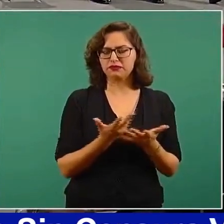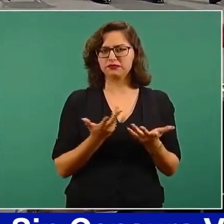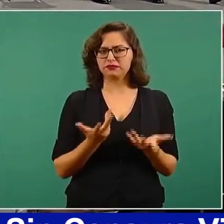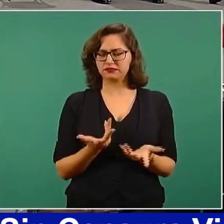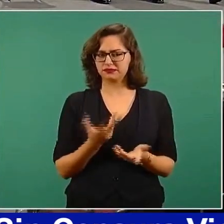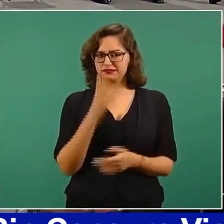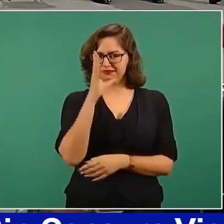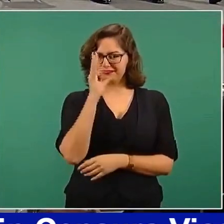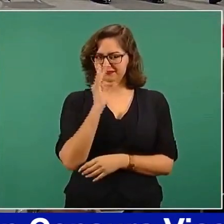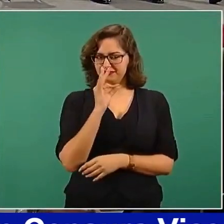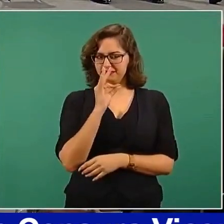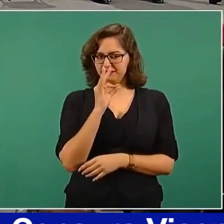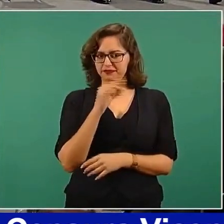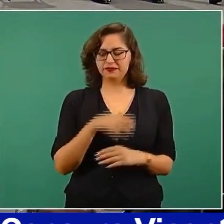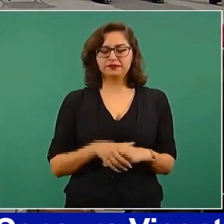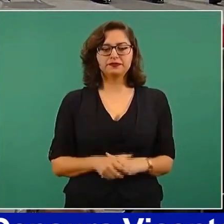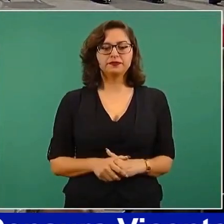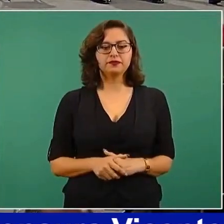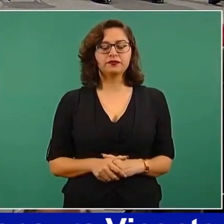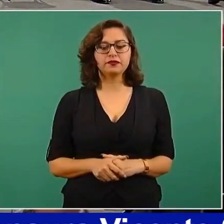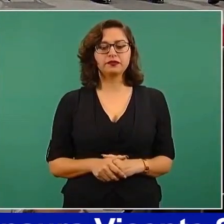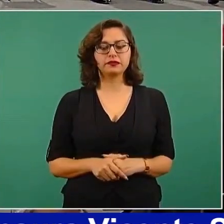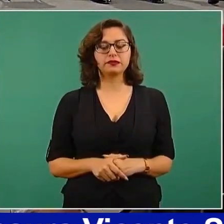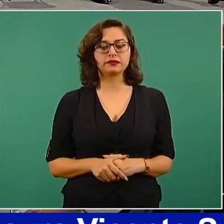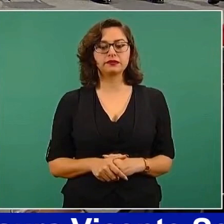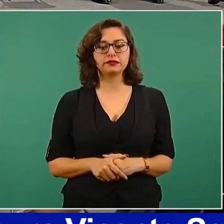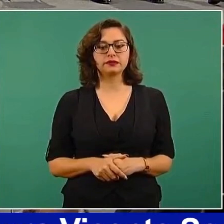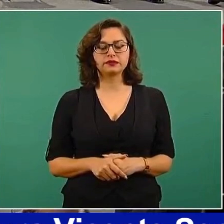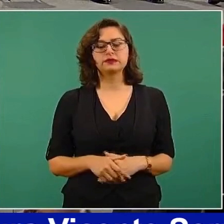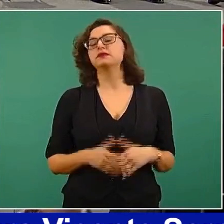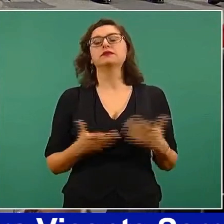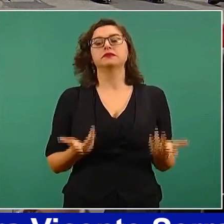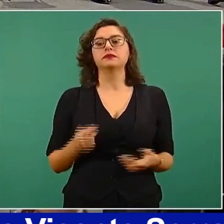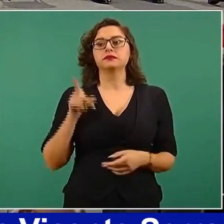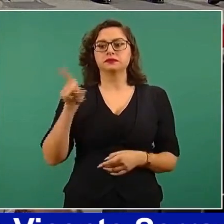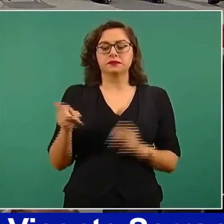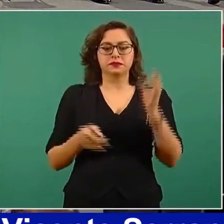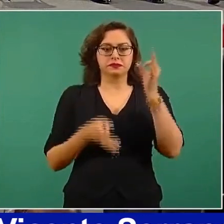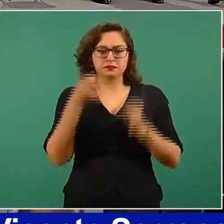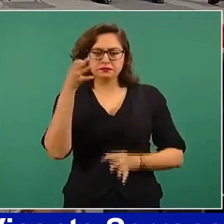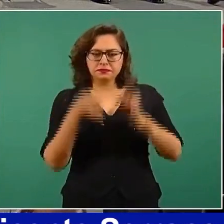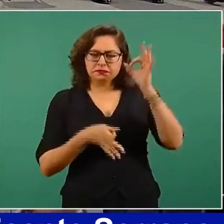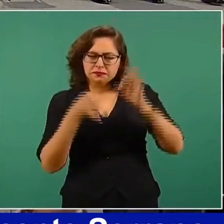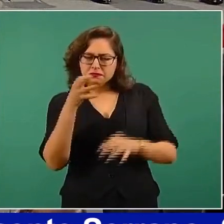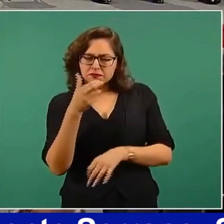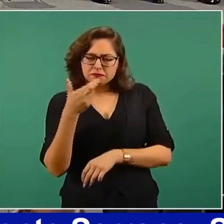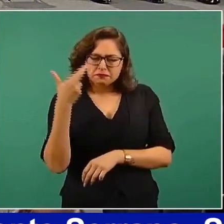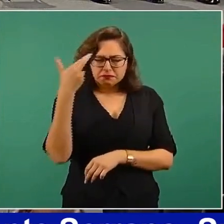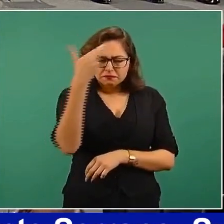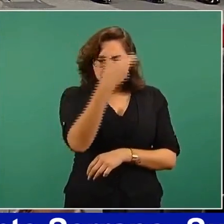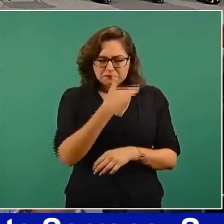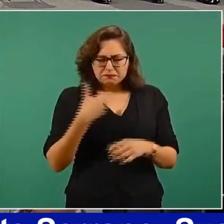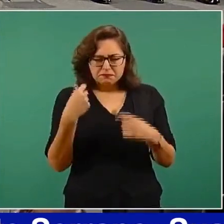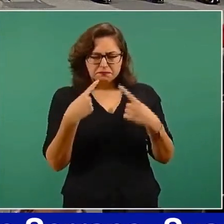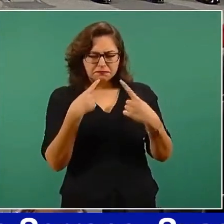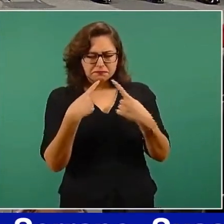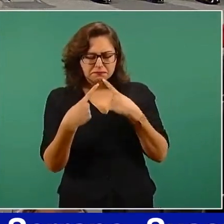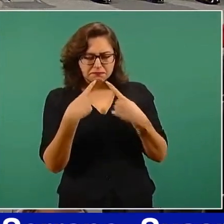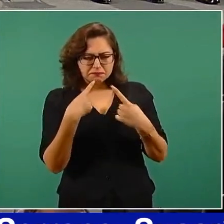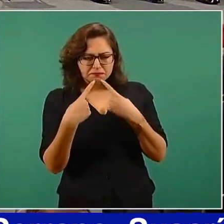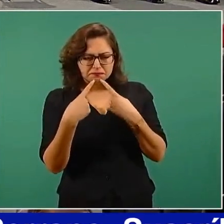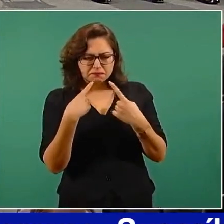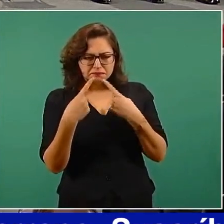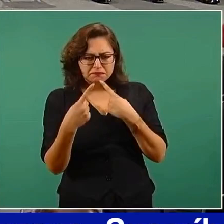México-Cuernavaca. El primer punto de partida para el análisis jurídico fue el